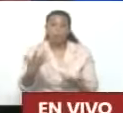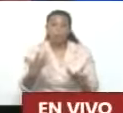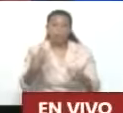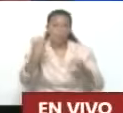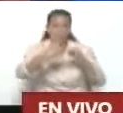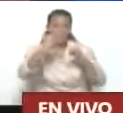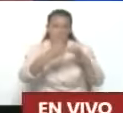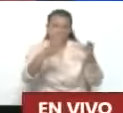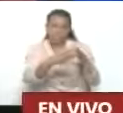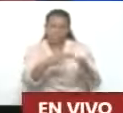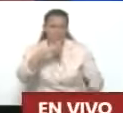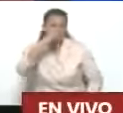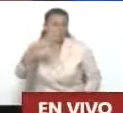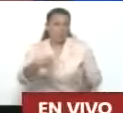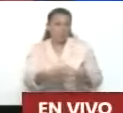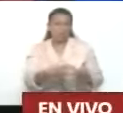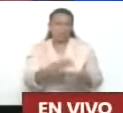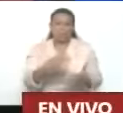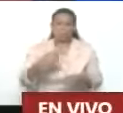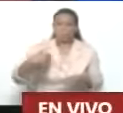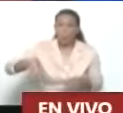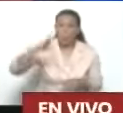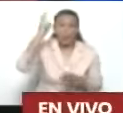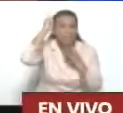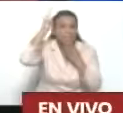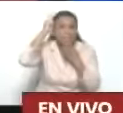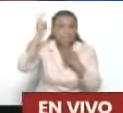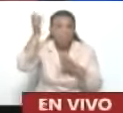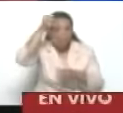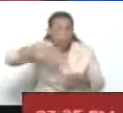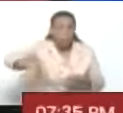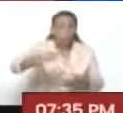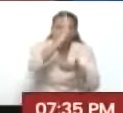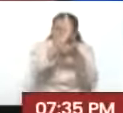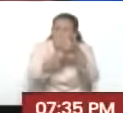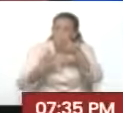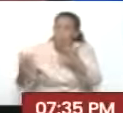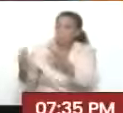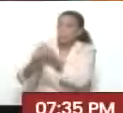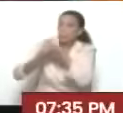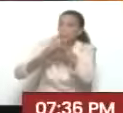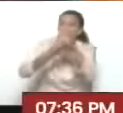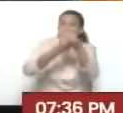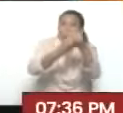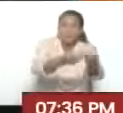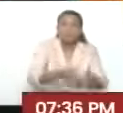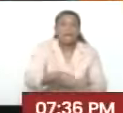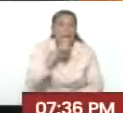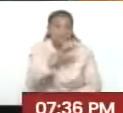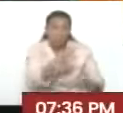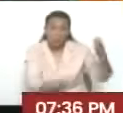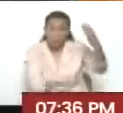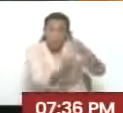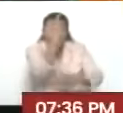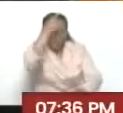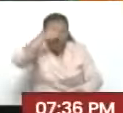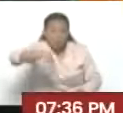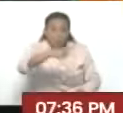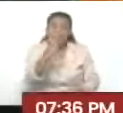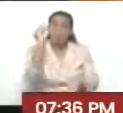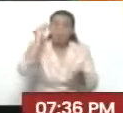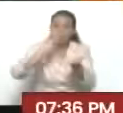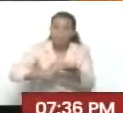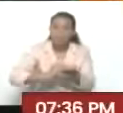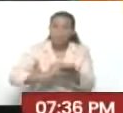¿no? Campesinos, mulatos, indios, el pueblo de a pie, el pueblo descalzo. Y él hizo de todo ese pueblo otra vez, como